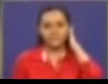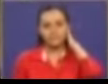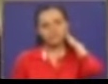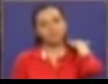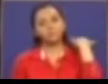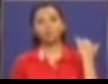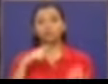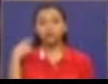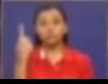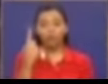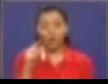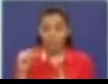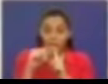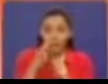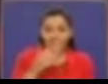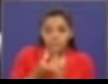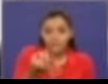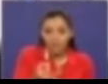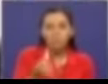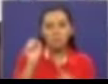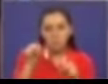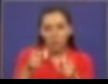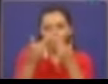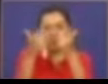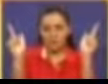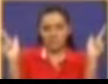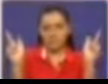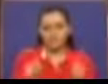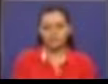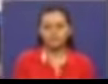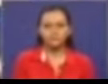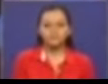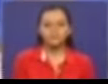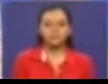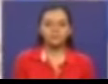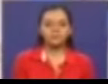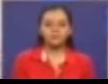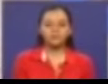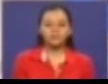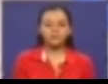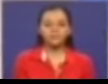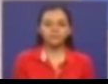Solo la verdad nos hará libres.